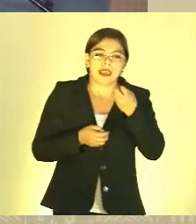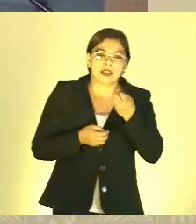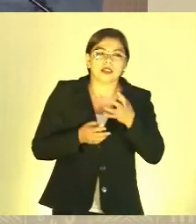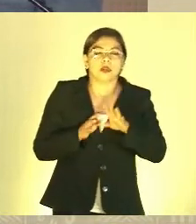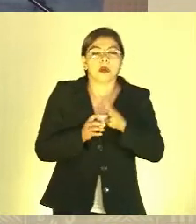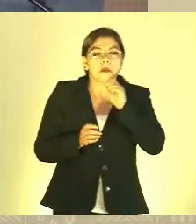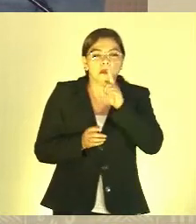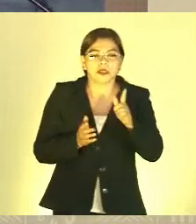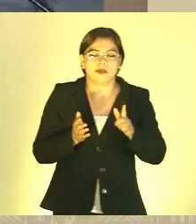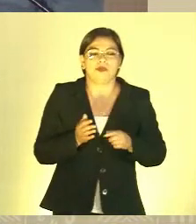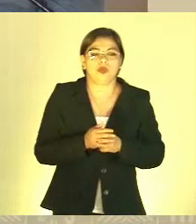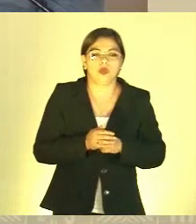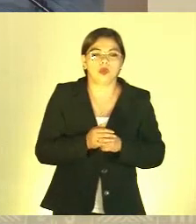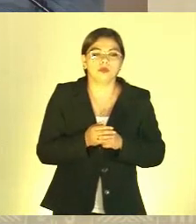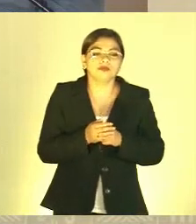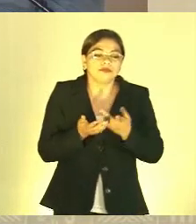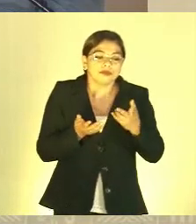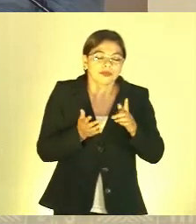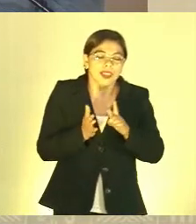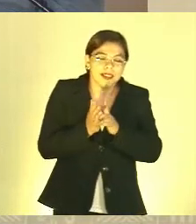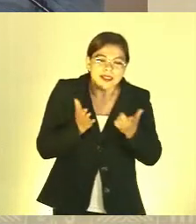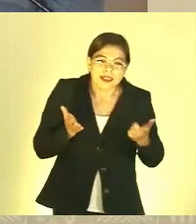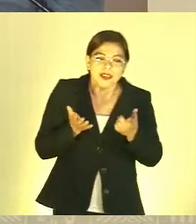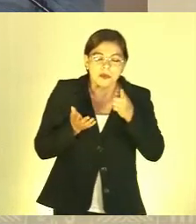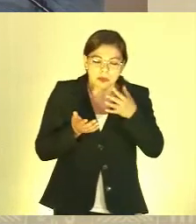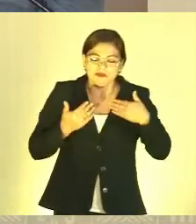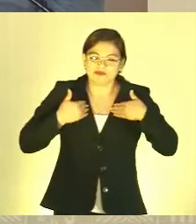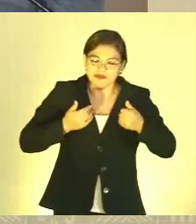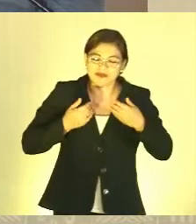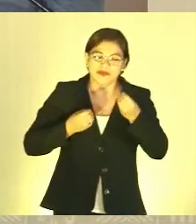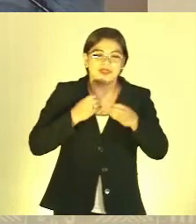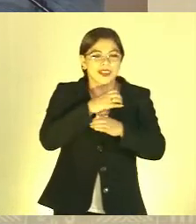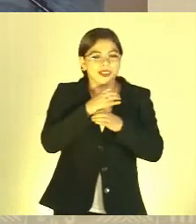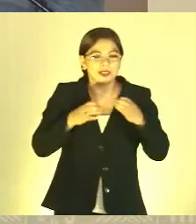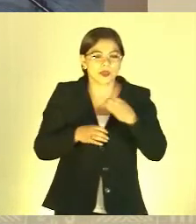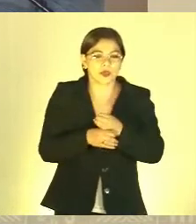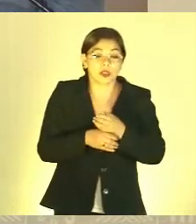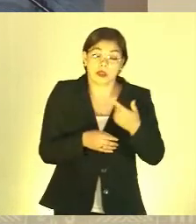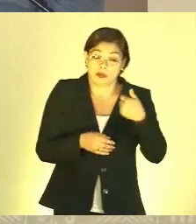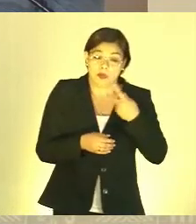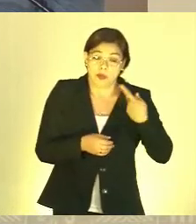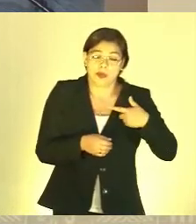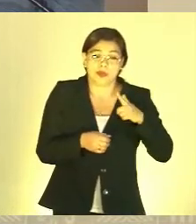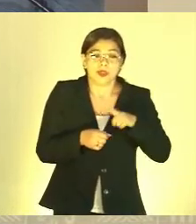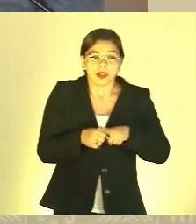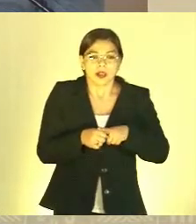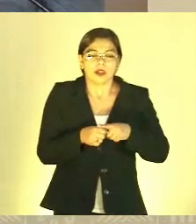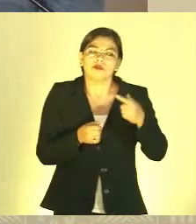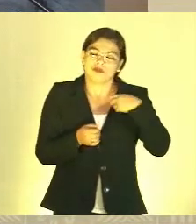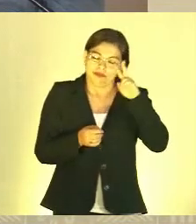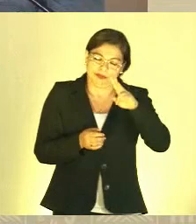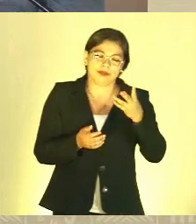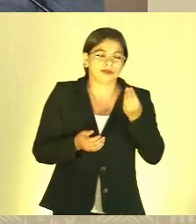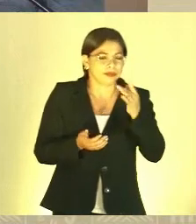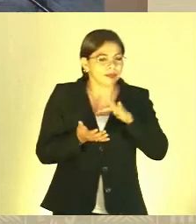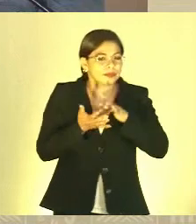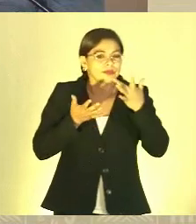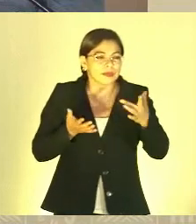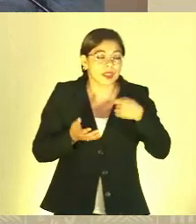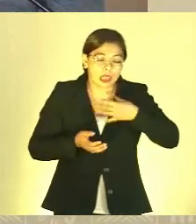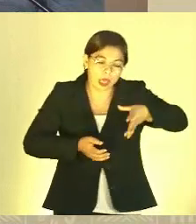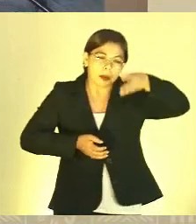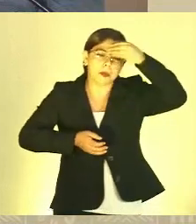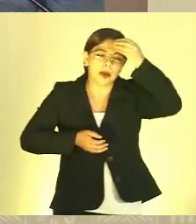hacia la novela y vas entendiendo muchas cosas. Es muy agradecible. Yo, en lo personal, yo te agradezco mucho.